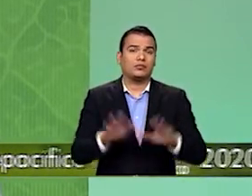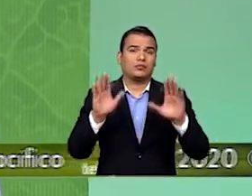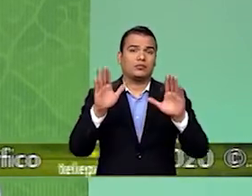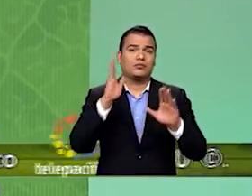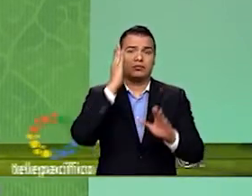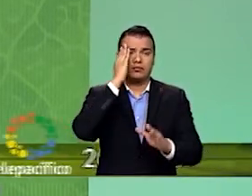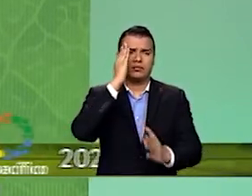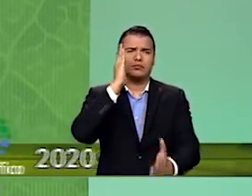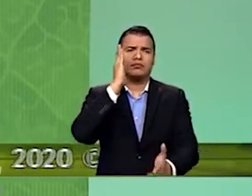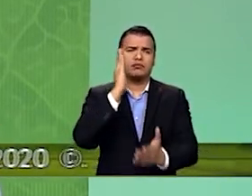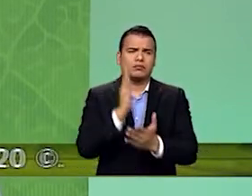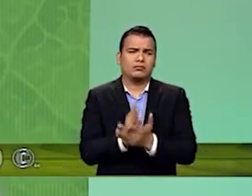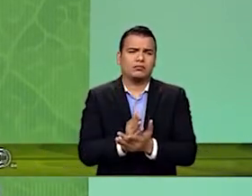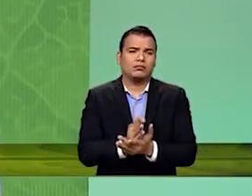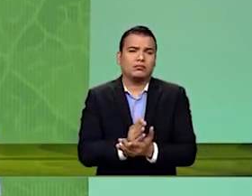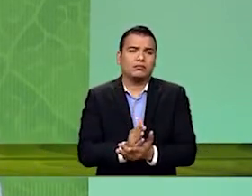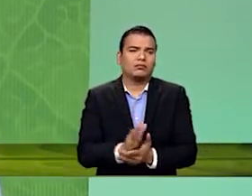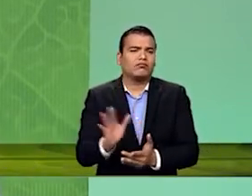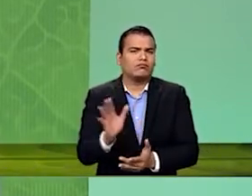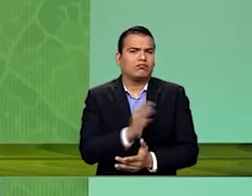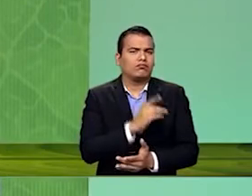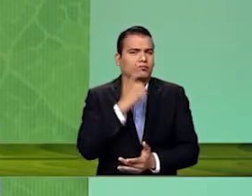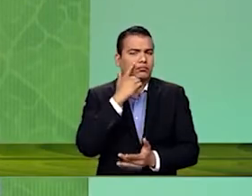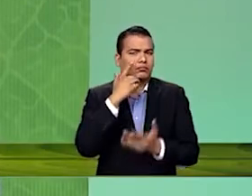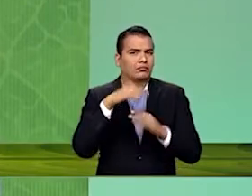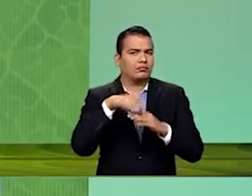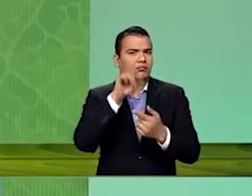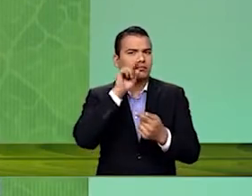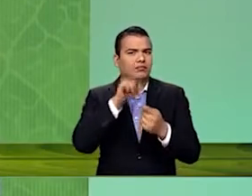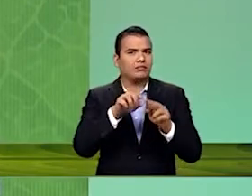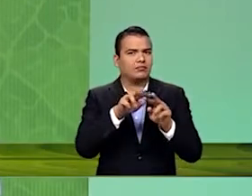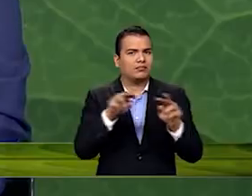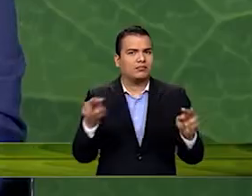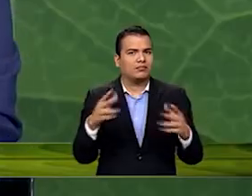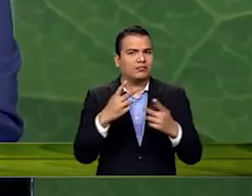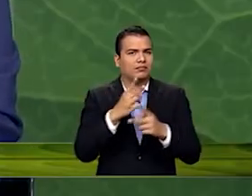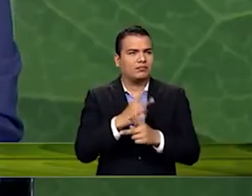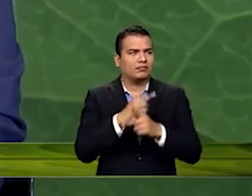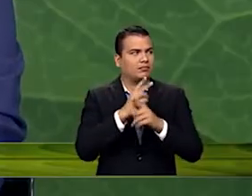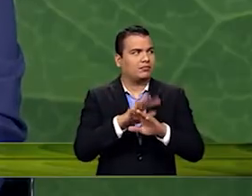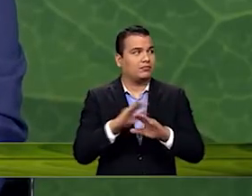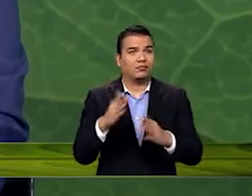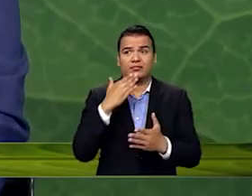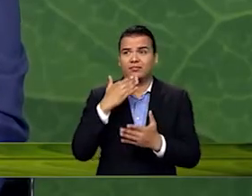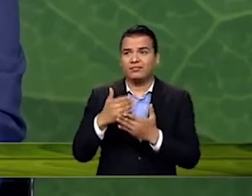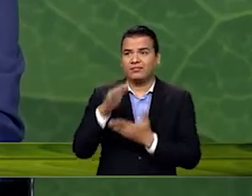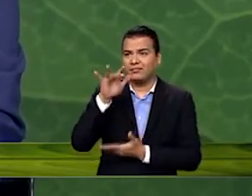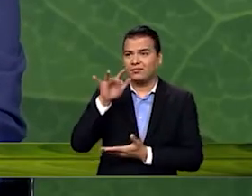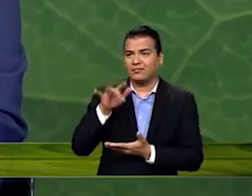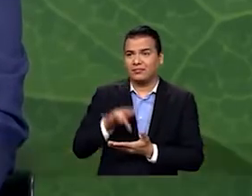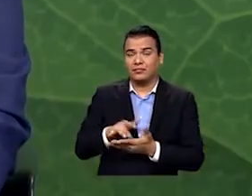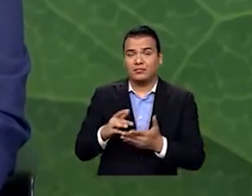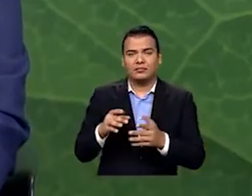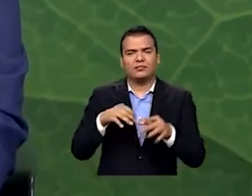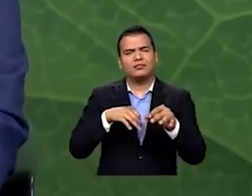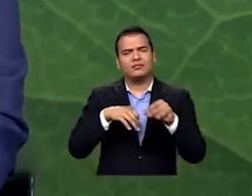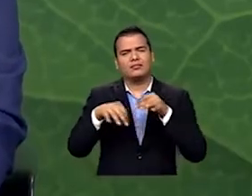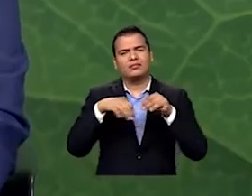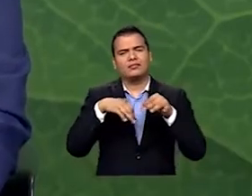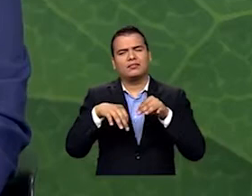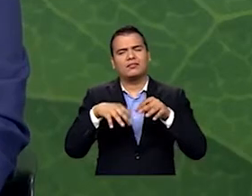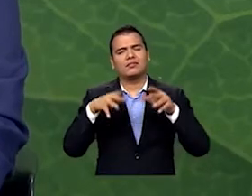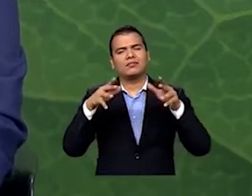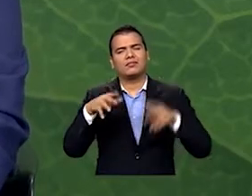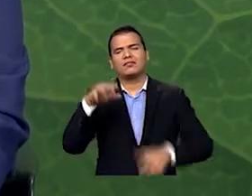cosas que todos como ciudadanos podemos aportar para conservar la biodiversidad. Pues biólogo Duba, muchísimas gracias por ayudarnos a terminar